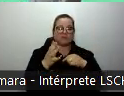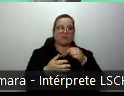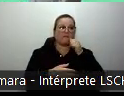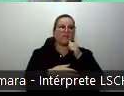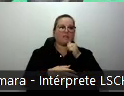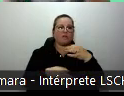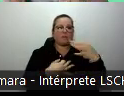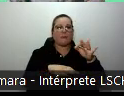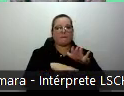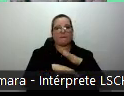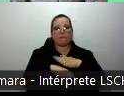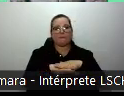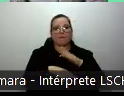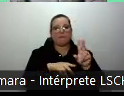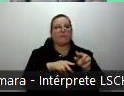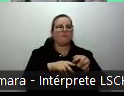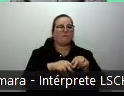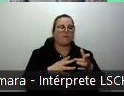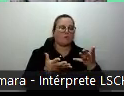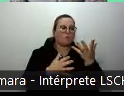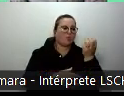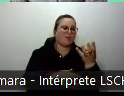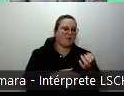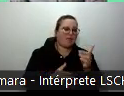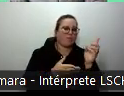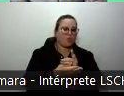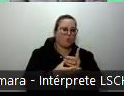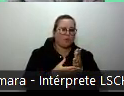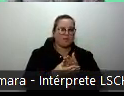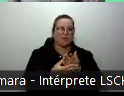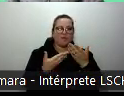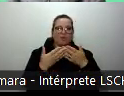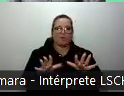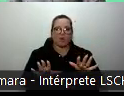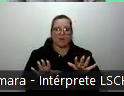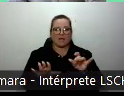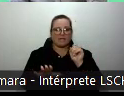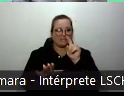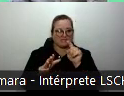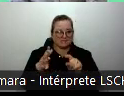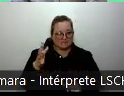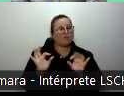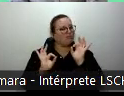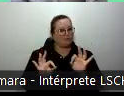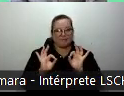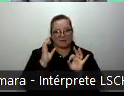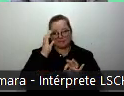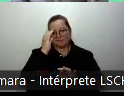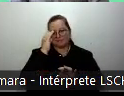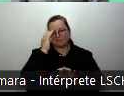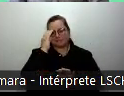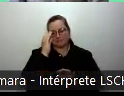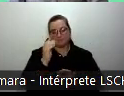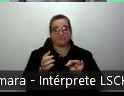biblioteca algo y tenía que haber hecho Descargar el documento cualquier alcance con la realidad no es mera coincidencia esto pasa ya falla la señal